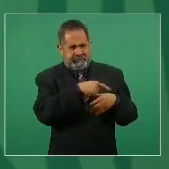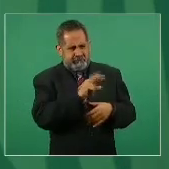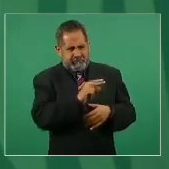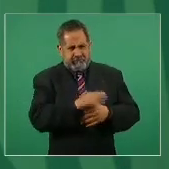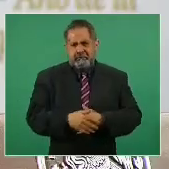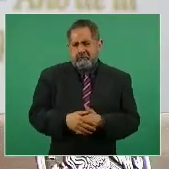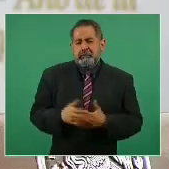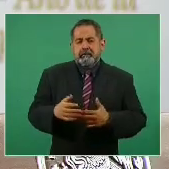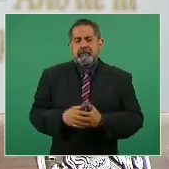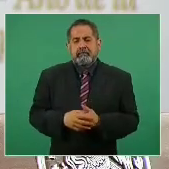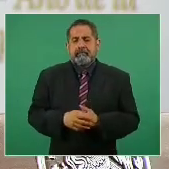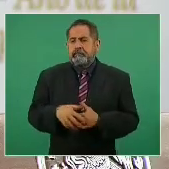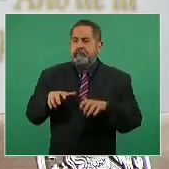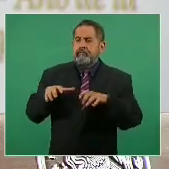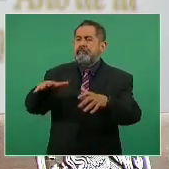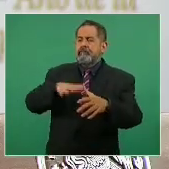En la democracia